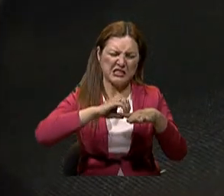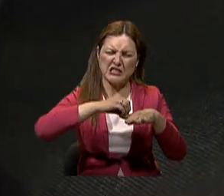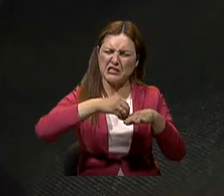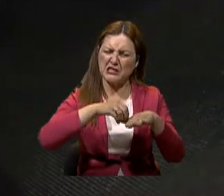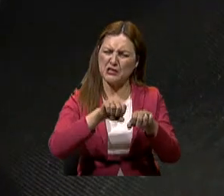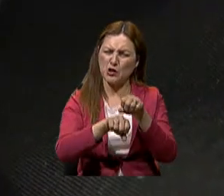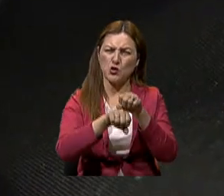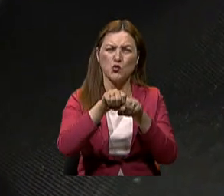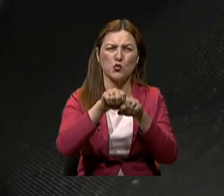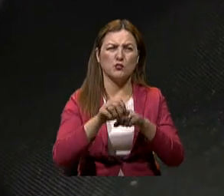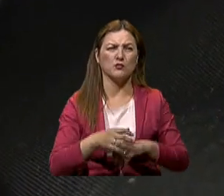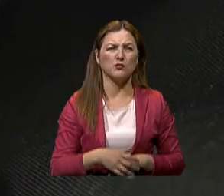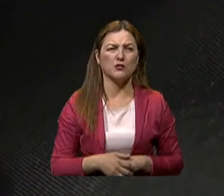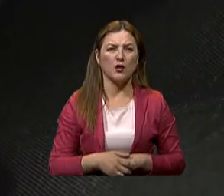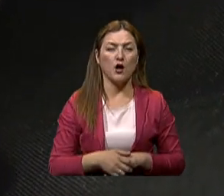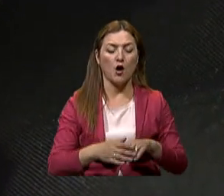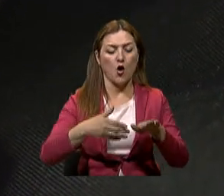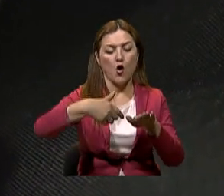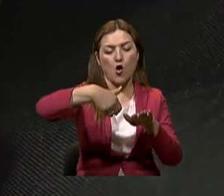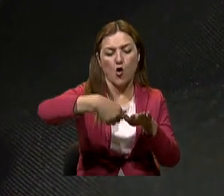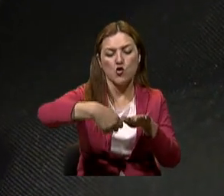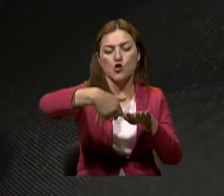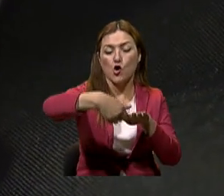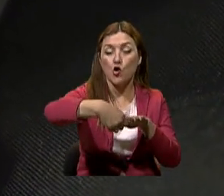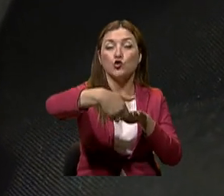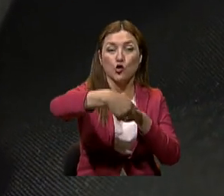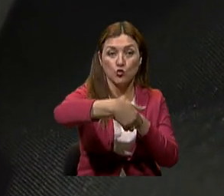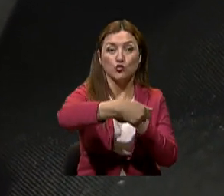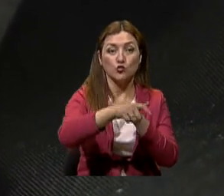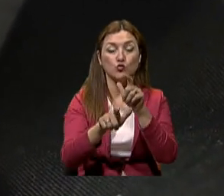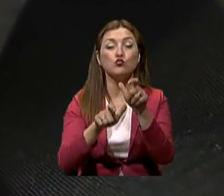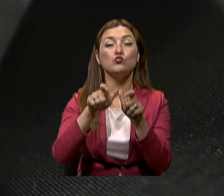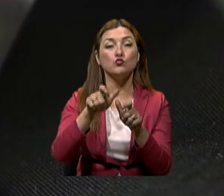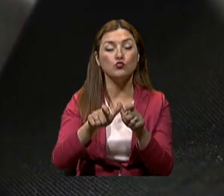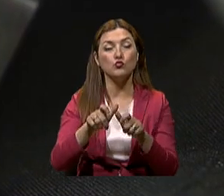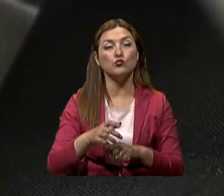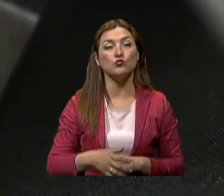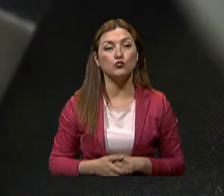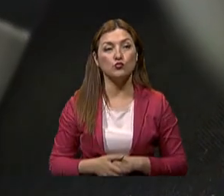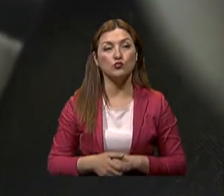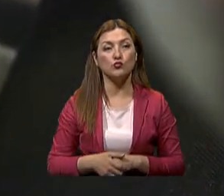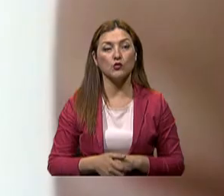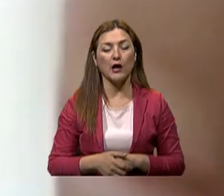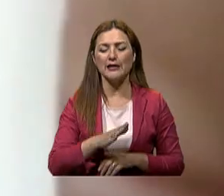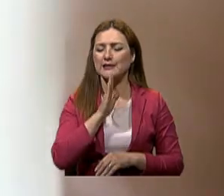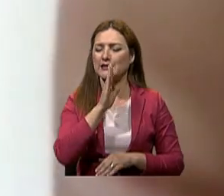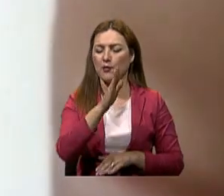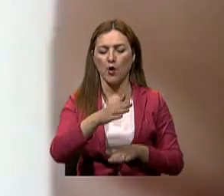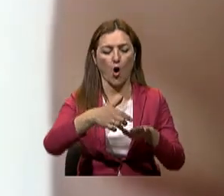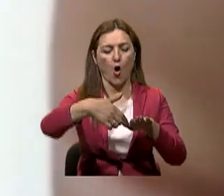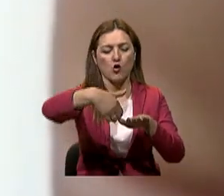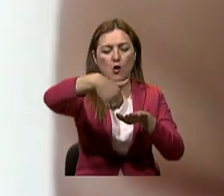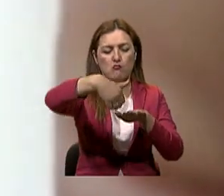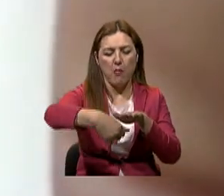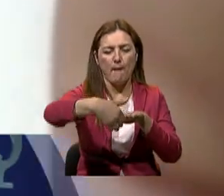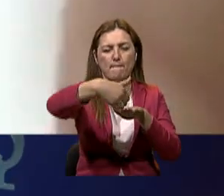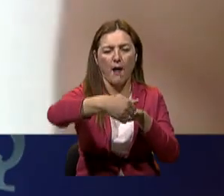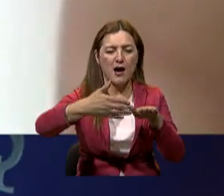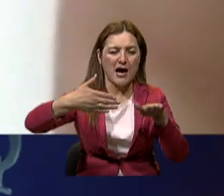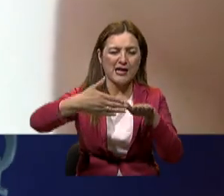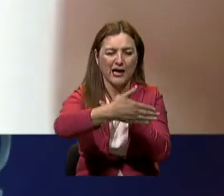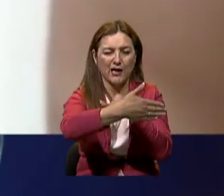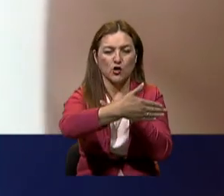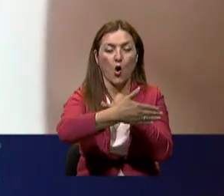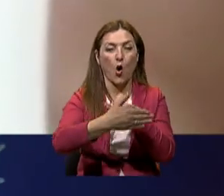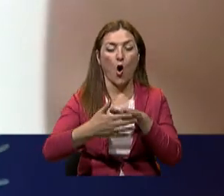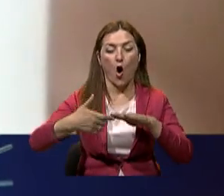El cortecito de las uñas para un paciente diabético y para una persona que no sea diabética tiene que ser recto. Tratar de cortar con alicate, no